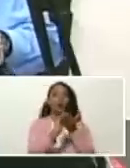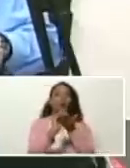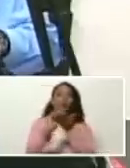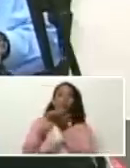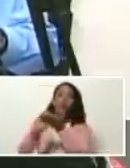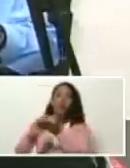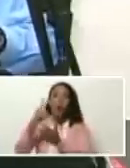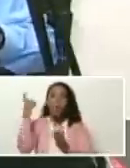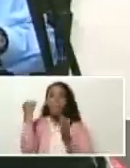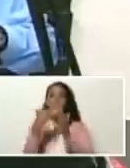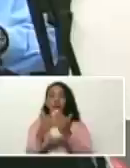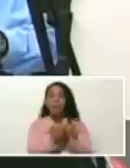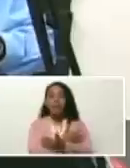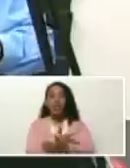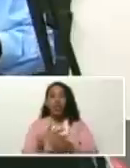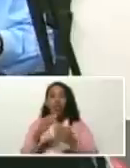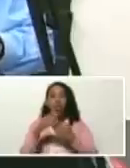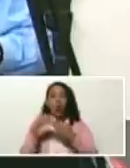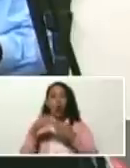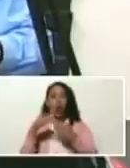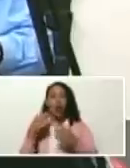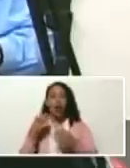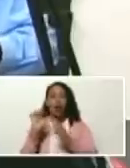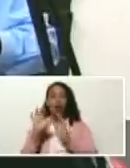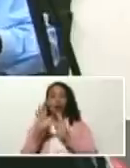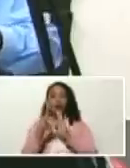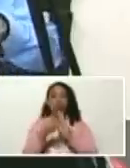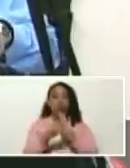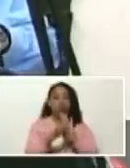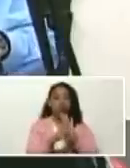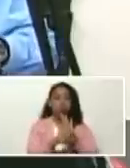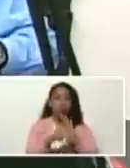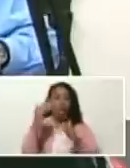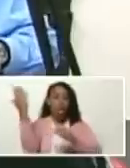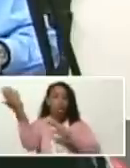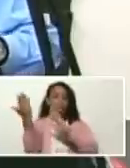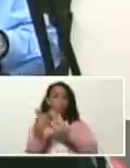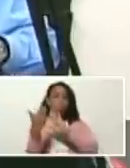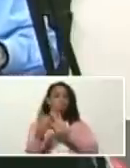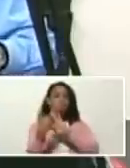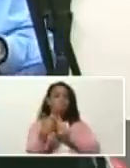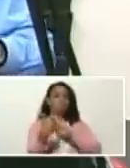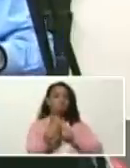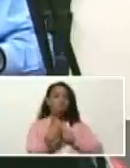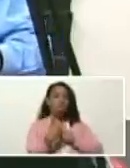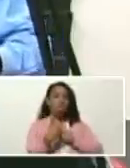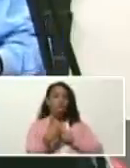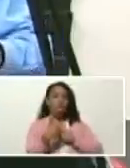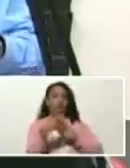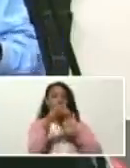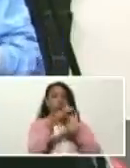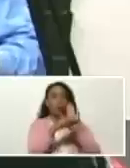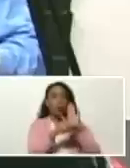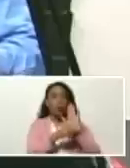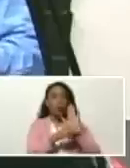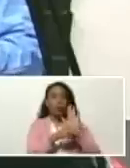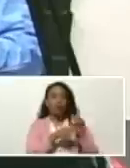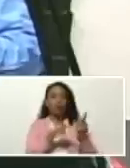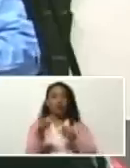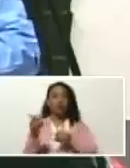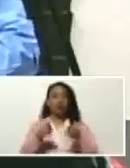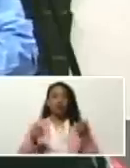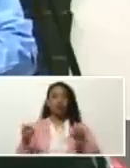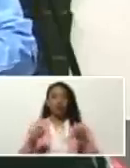de los miles de millones de dólares que nos secuestraron con las sanciones y las medidas coercitivas unilaterales